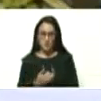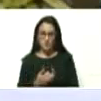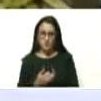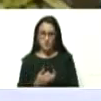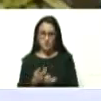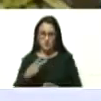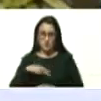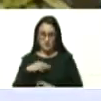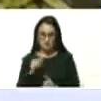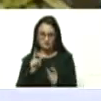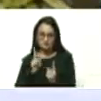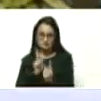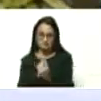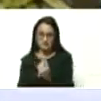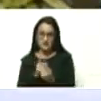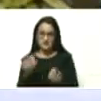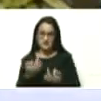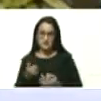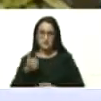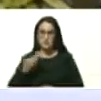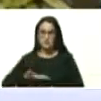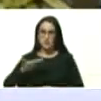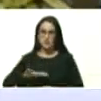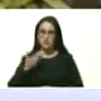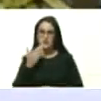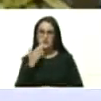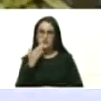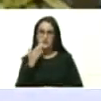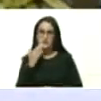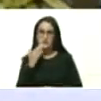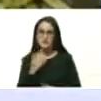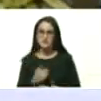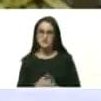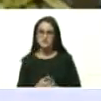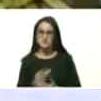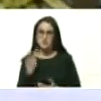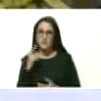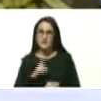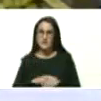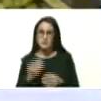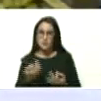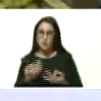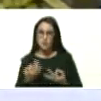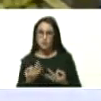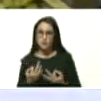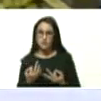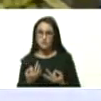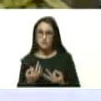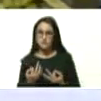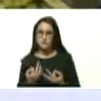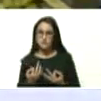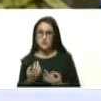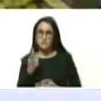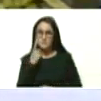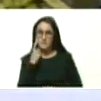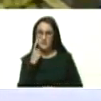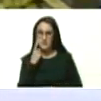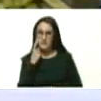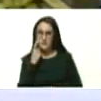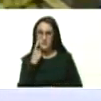nuestra cercanía, que es lo más importante, nuestra cercanía, para en tiempo real estar pendientes,